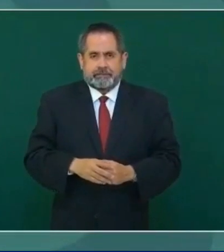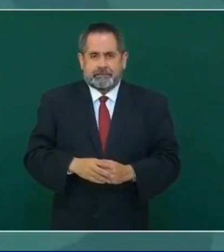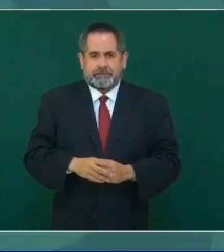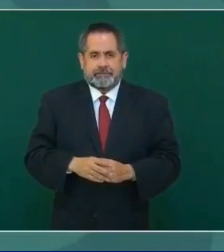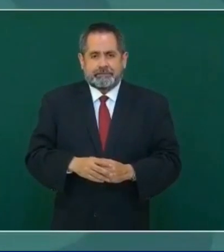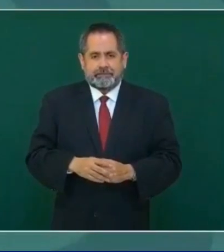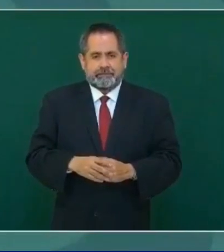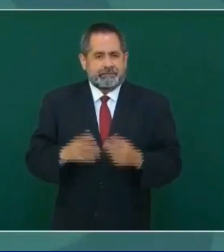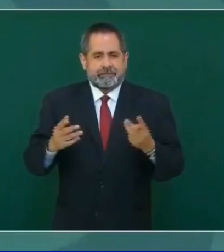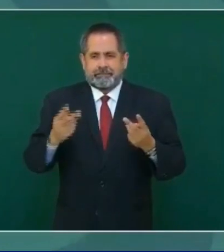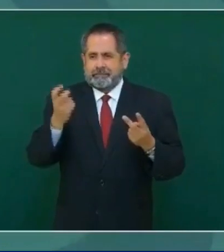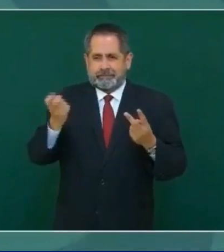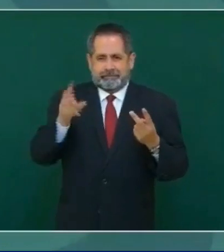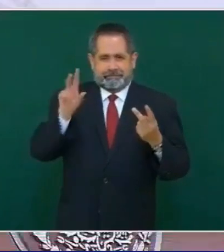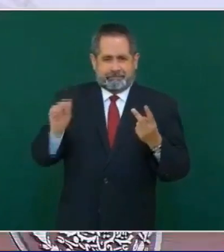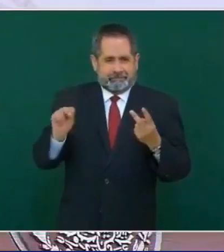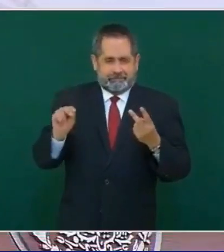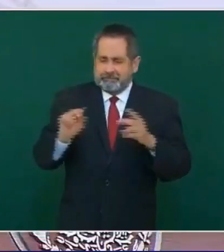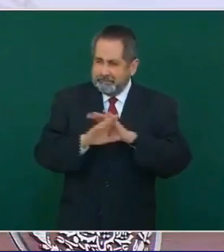No es así.